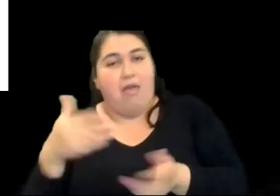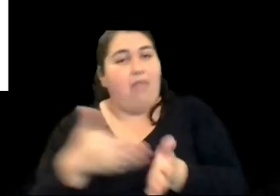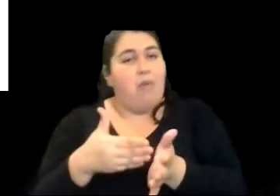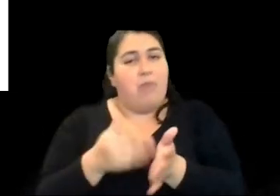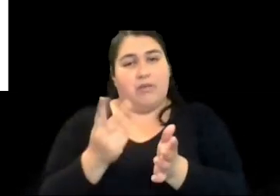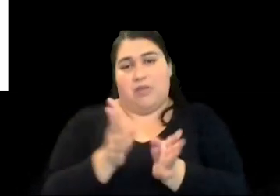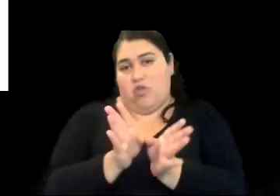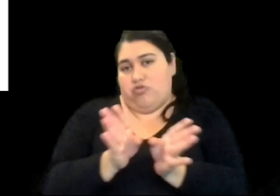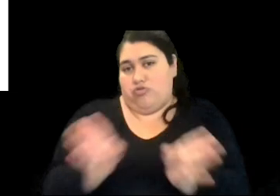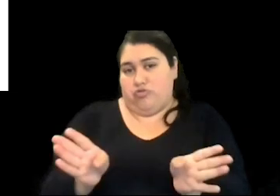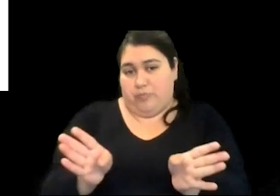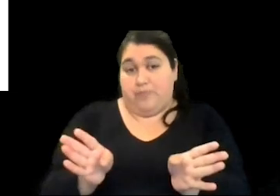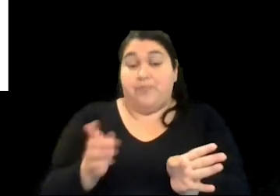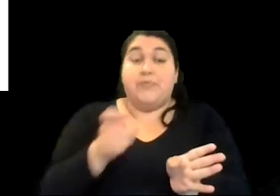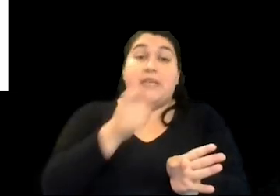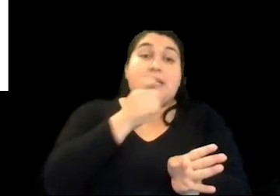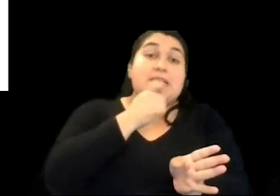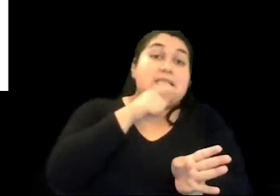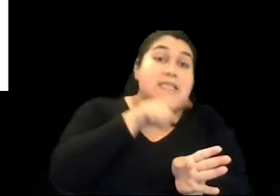Si fuera una obligación formal,